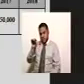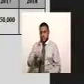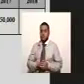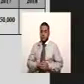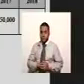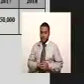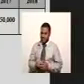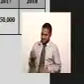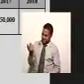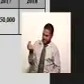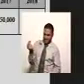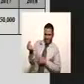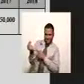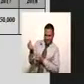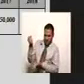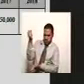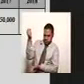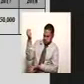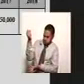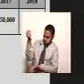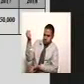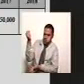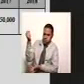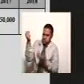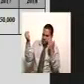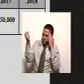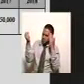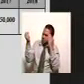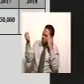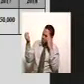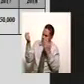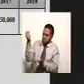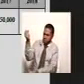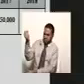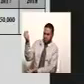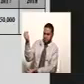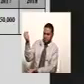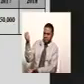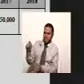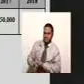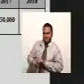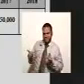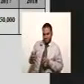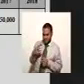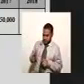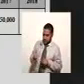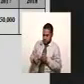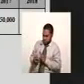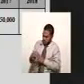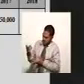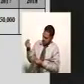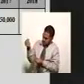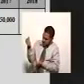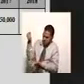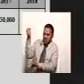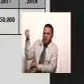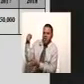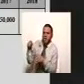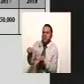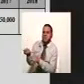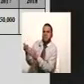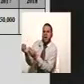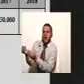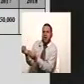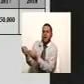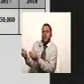tiene asignado y ejecutado, la diferencia entre lo asignado y no ejecutado pues se queda en el Ministerio de